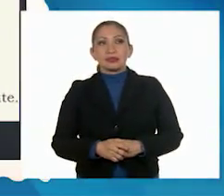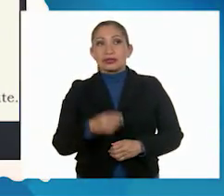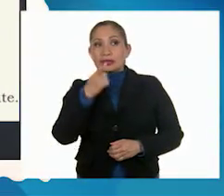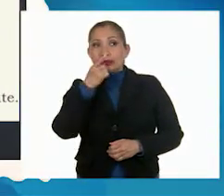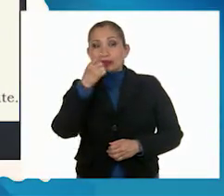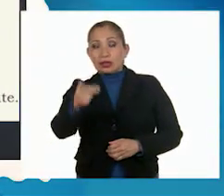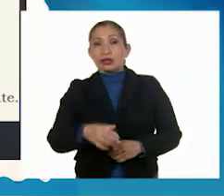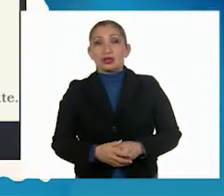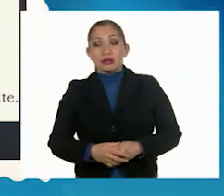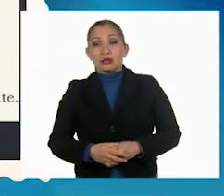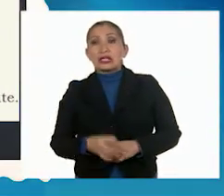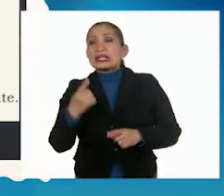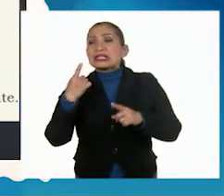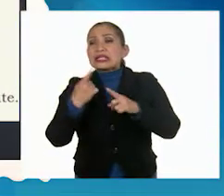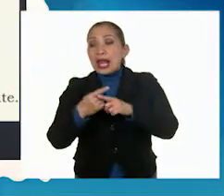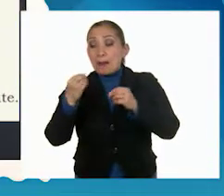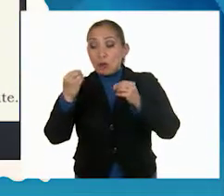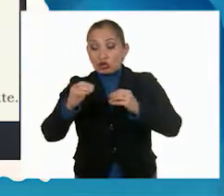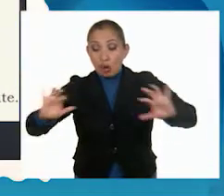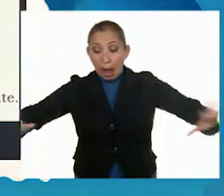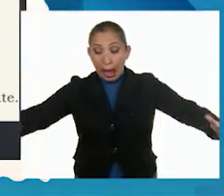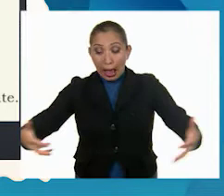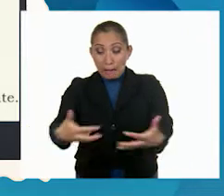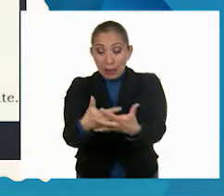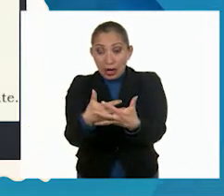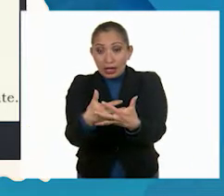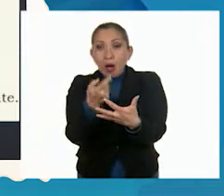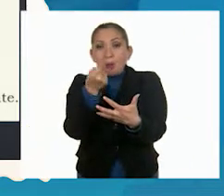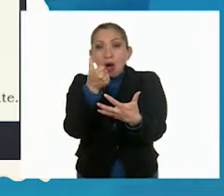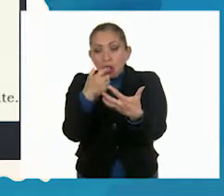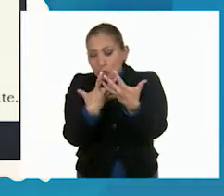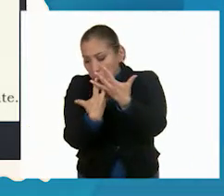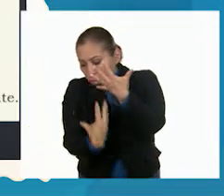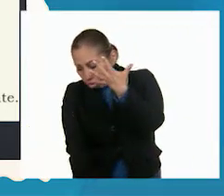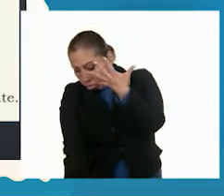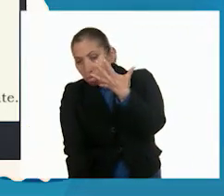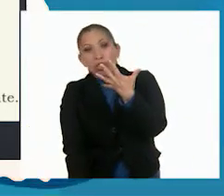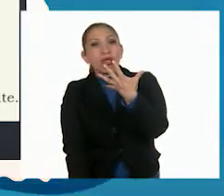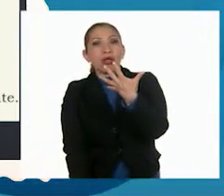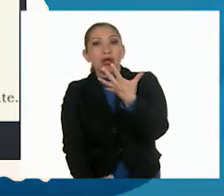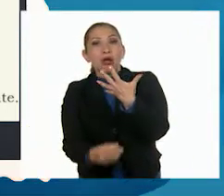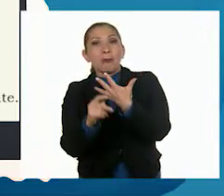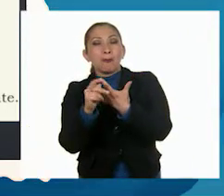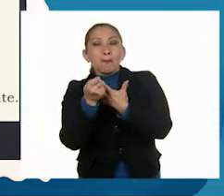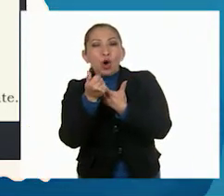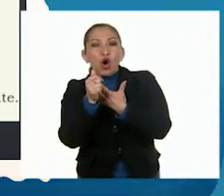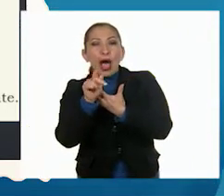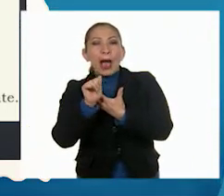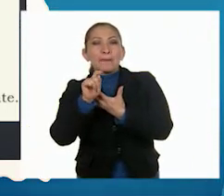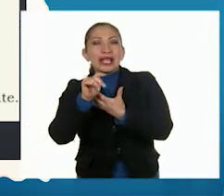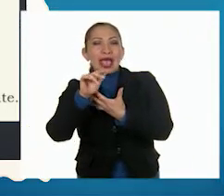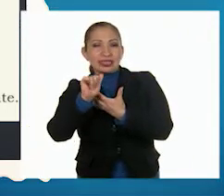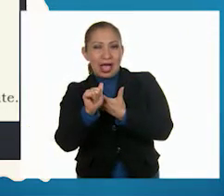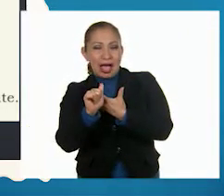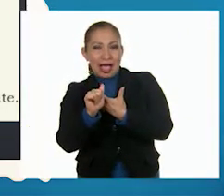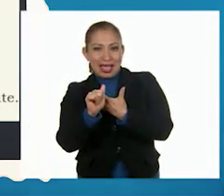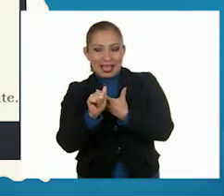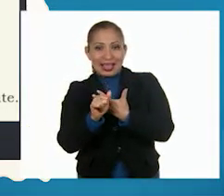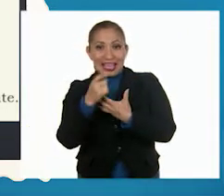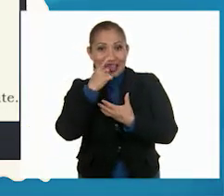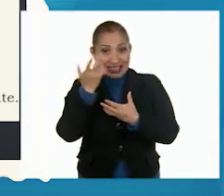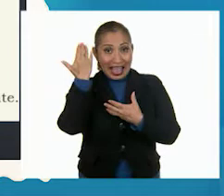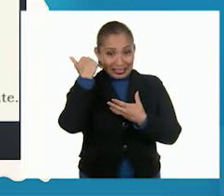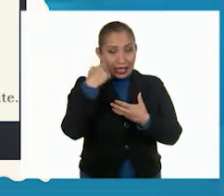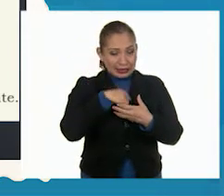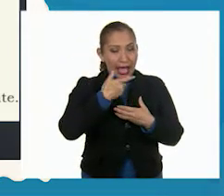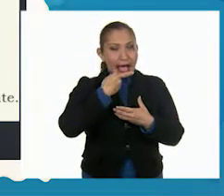dice, quien mucho abarca, poco aprieta. ¿Eso ya habíamos hecho alguna mención? Sí.